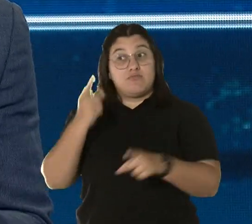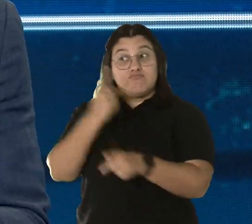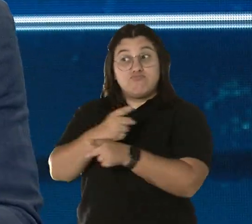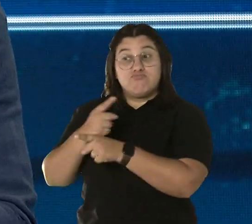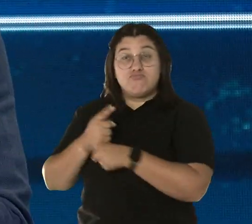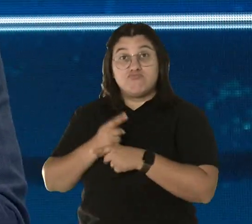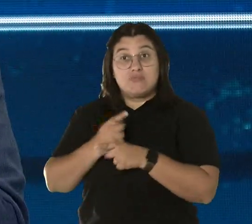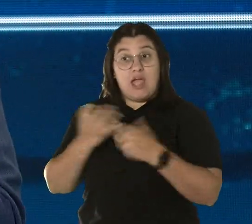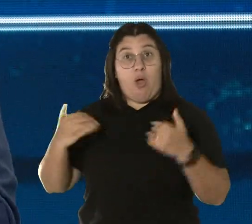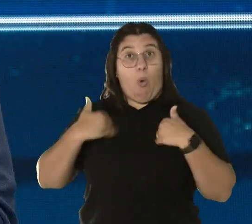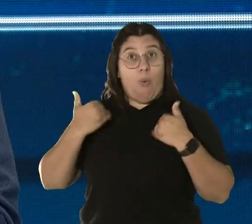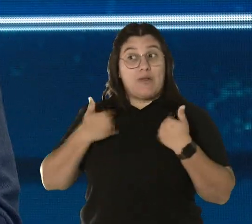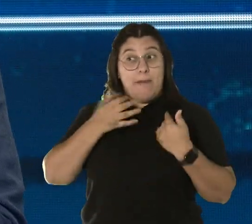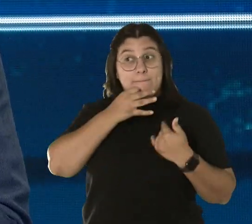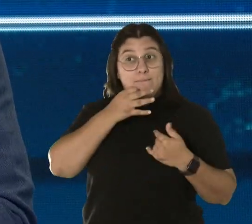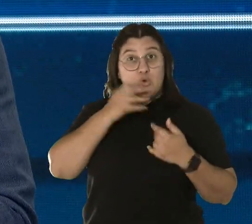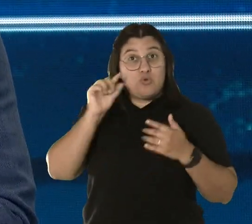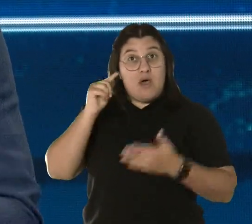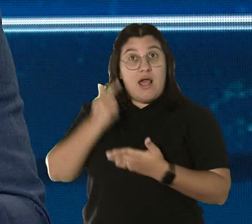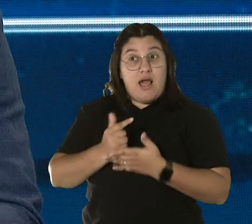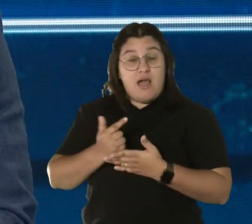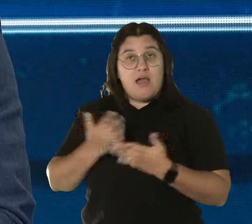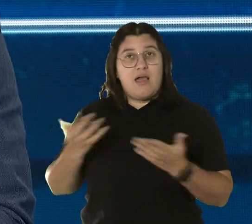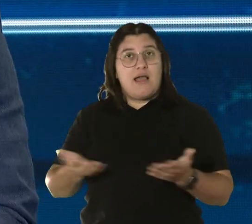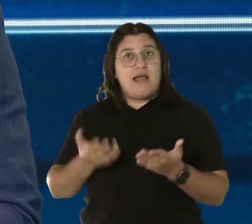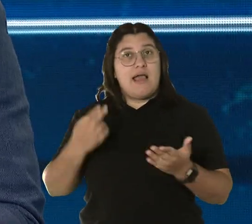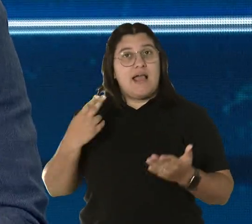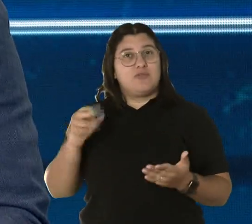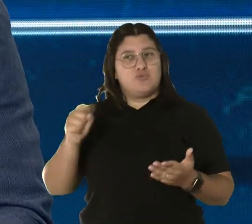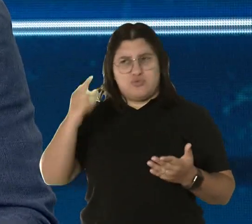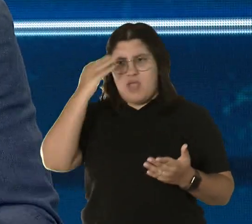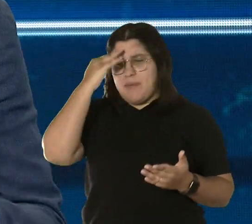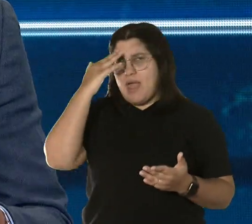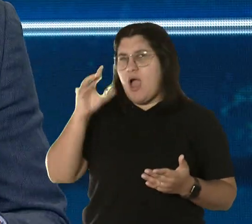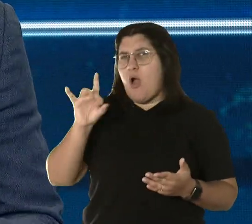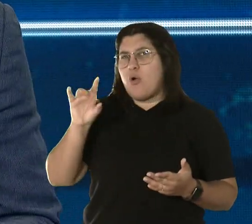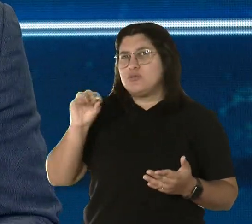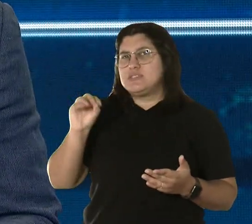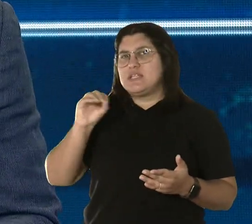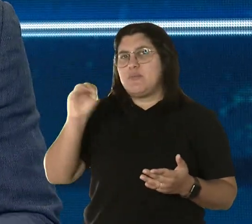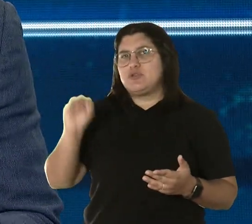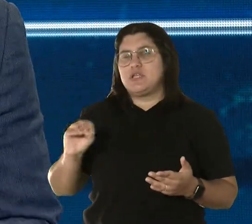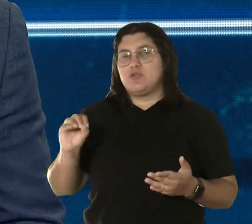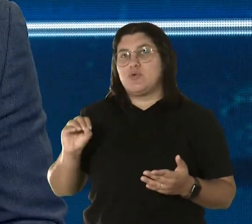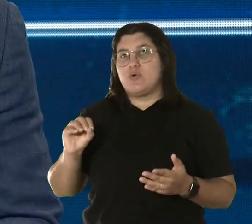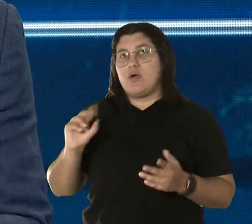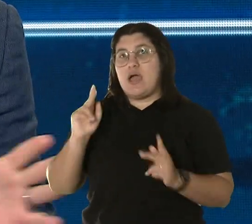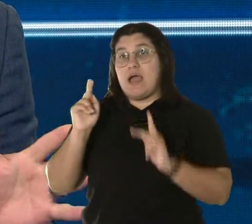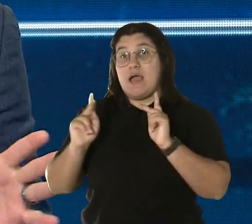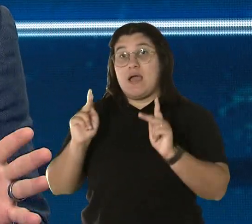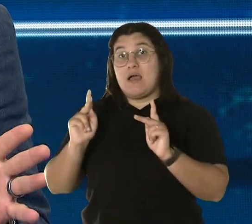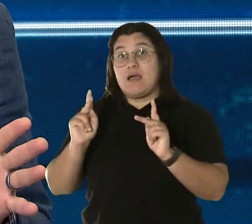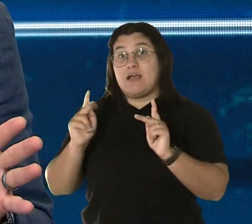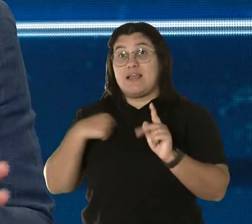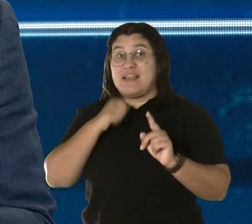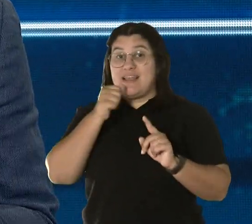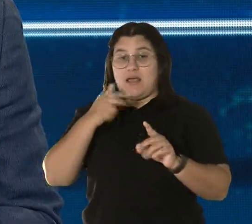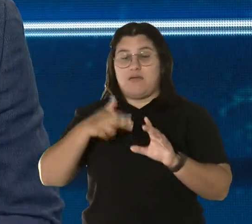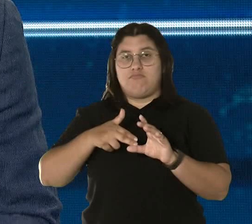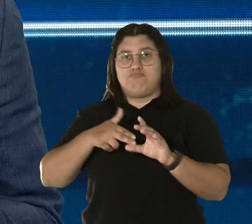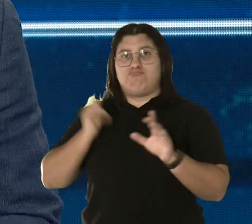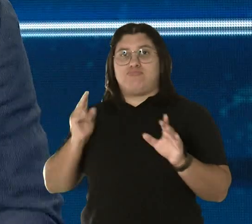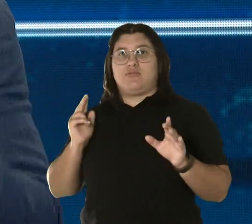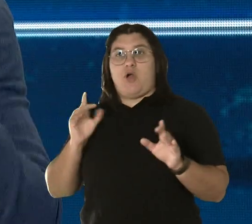jóvenes que están por graduarse de high school. ¿Ustedes sabían que el 80% del que se gradúa de high school no va a universidades europeas? O sea,